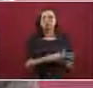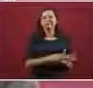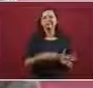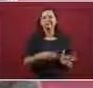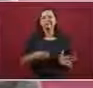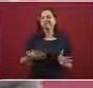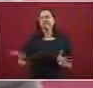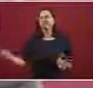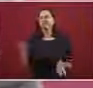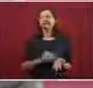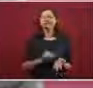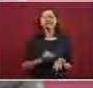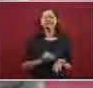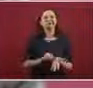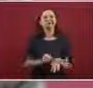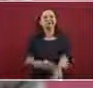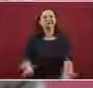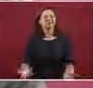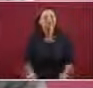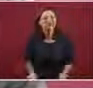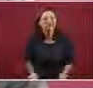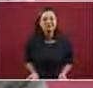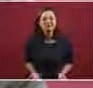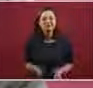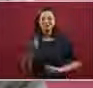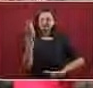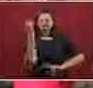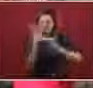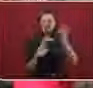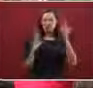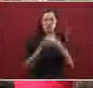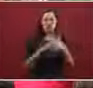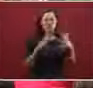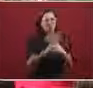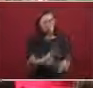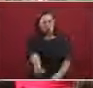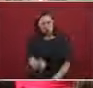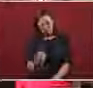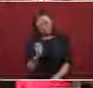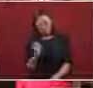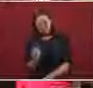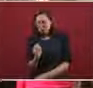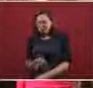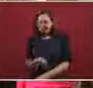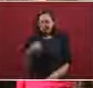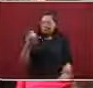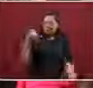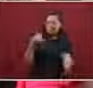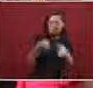fue profunda, no alcanzó a arrancar de raíz